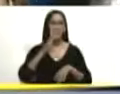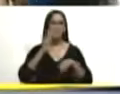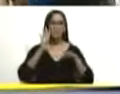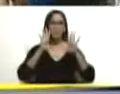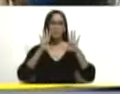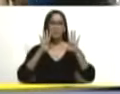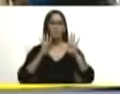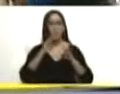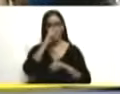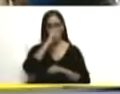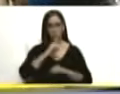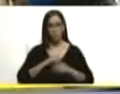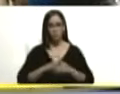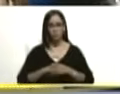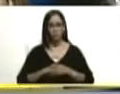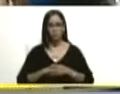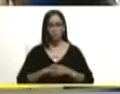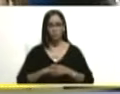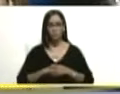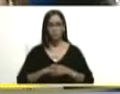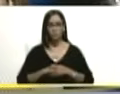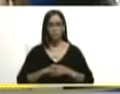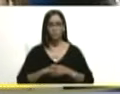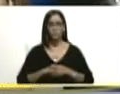319 años.